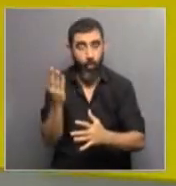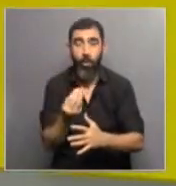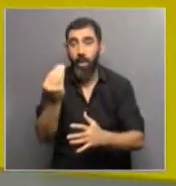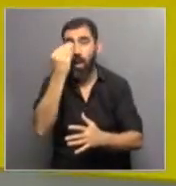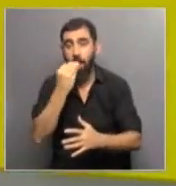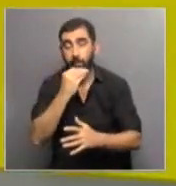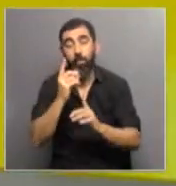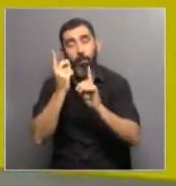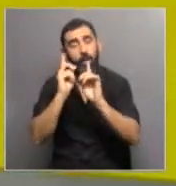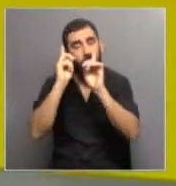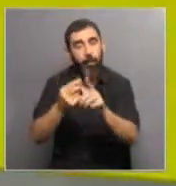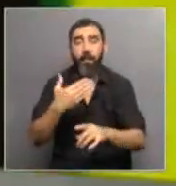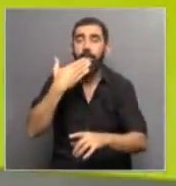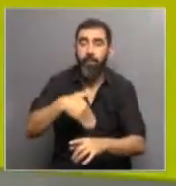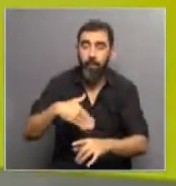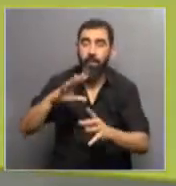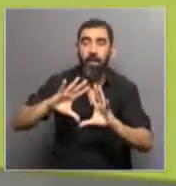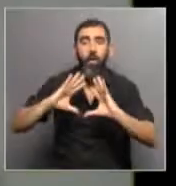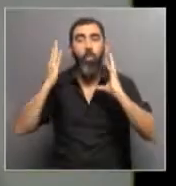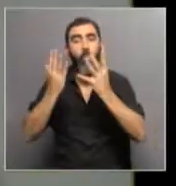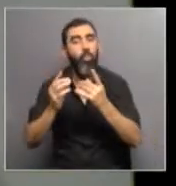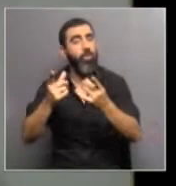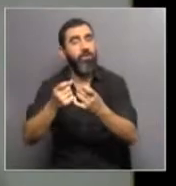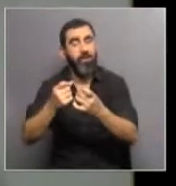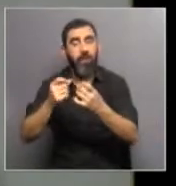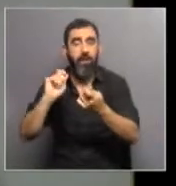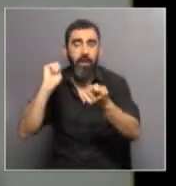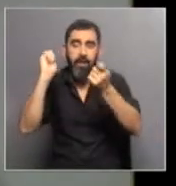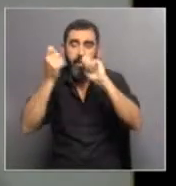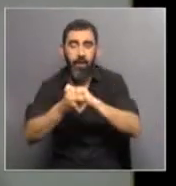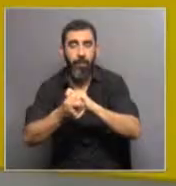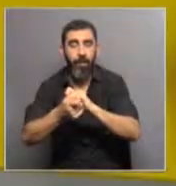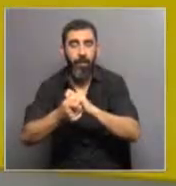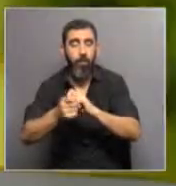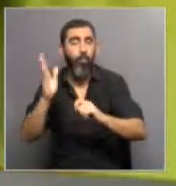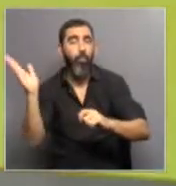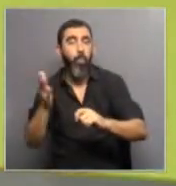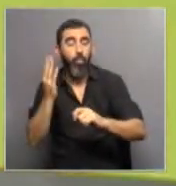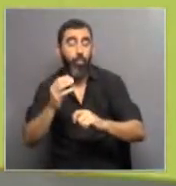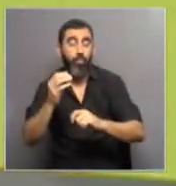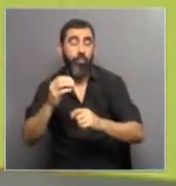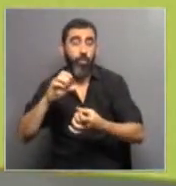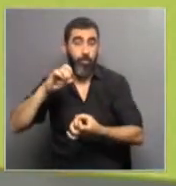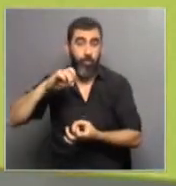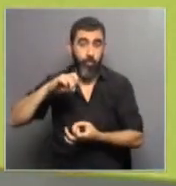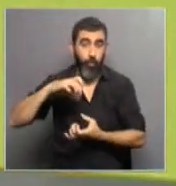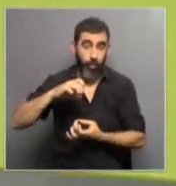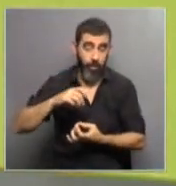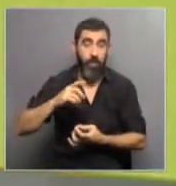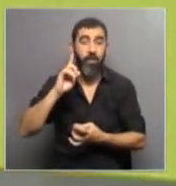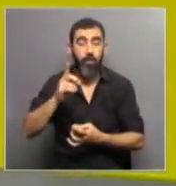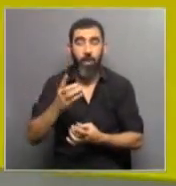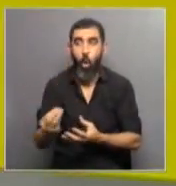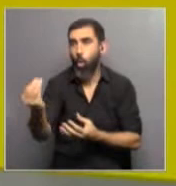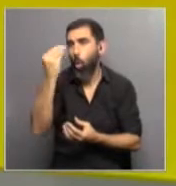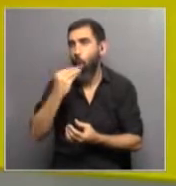también entender que a nivel mundial hay que diversificar la generación de fuentes de proteína. Y hay que también ser críticos cuando el exceso de consumo